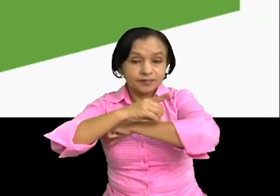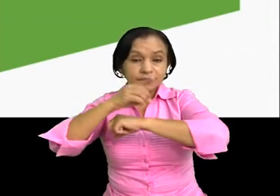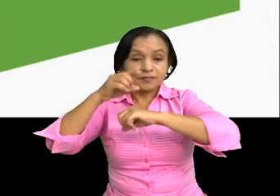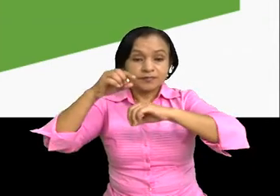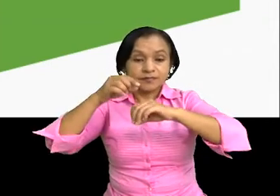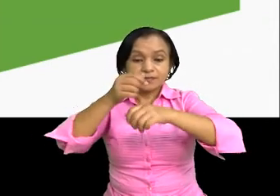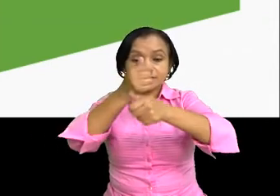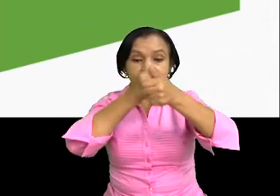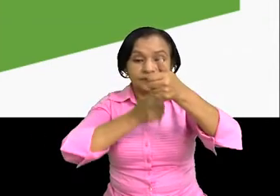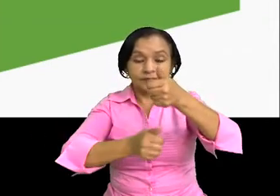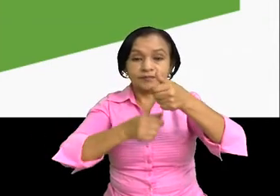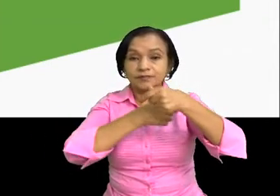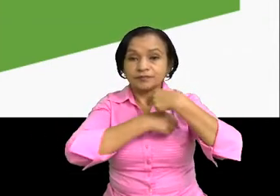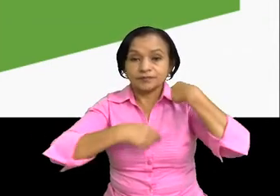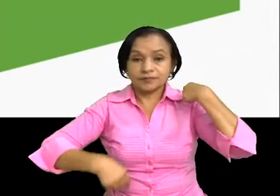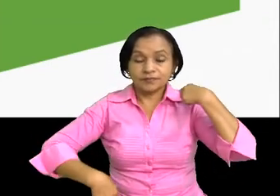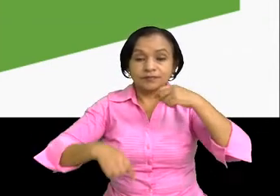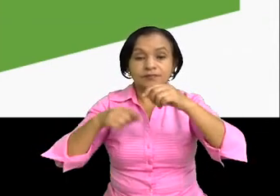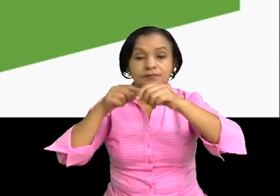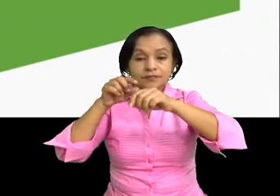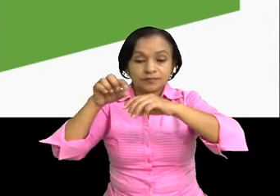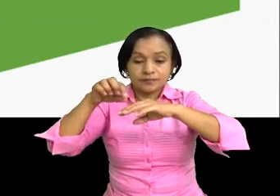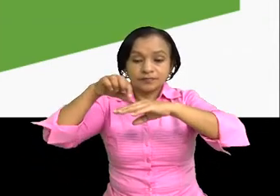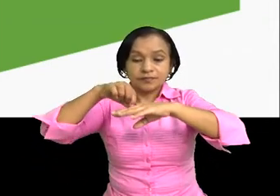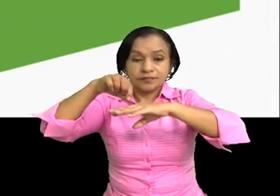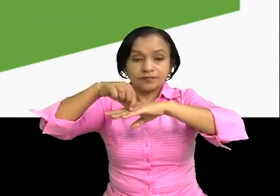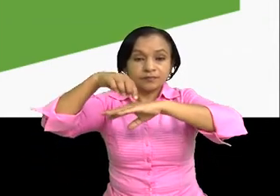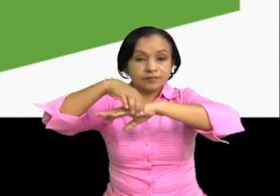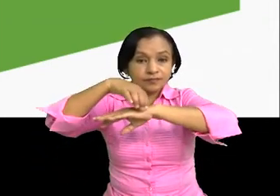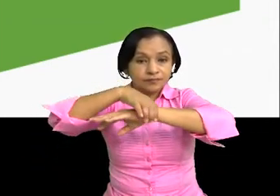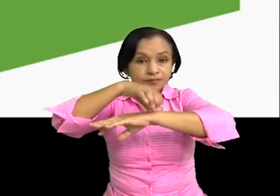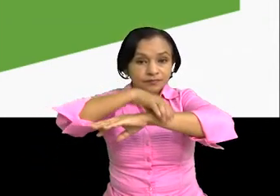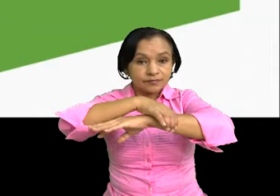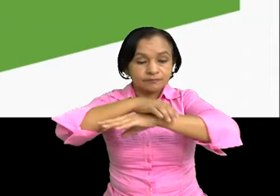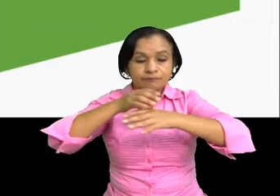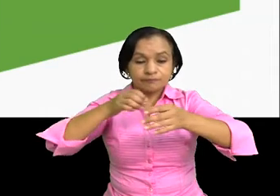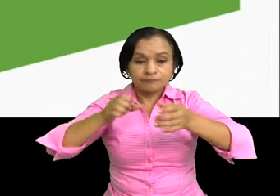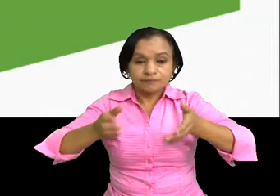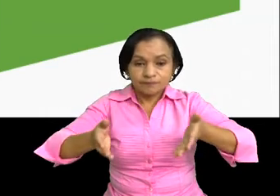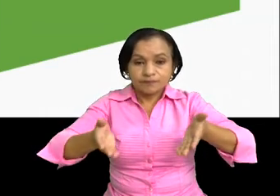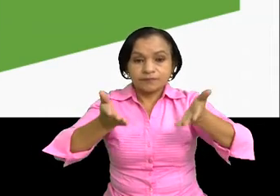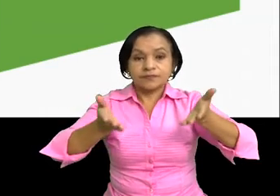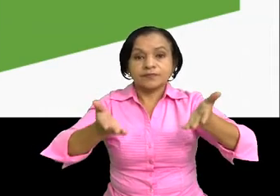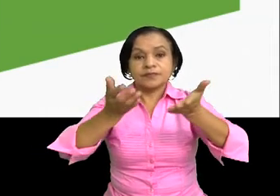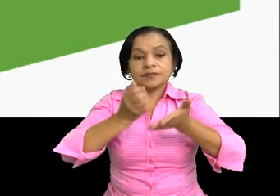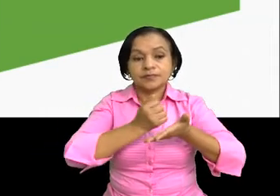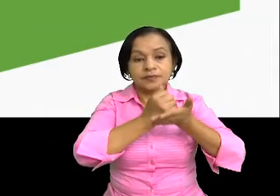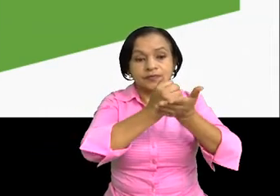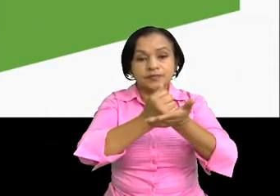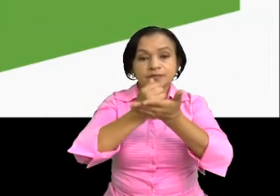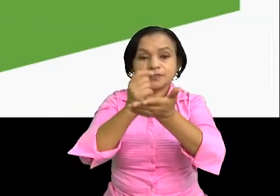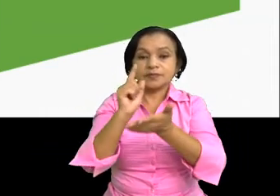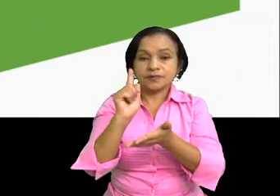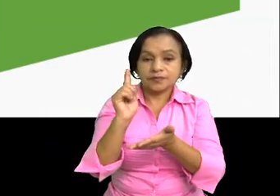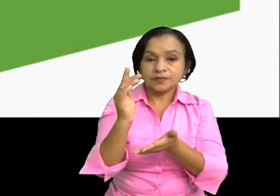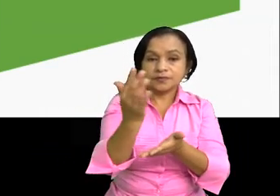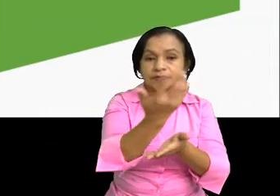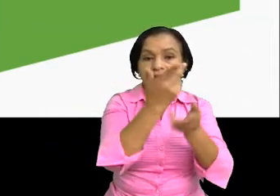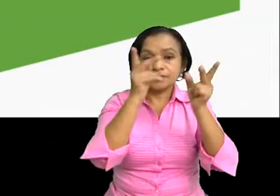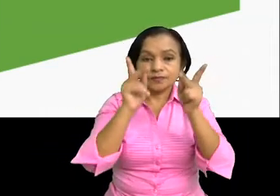compañera vicepresidenta Rosario Murillo están impulsando para beneficio de todos los